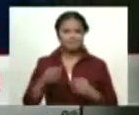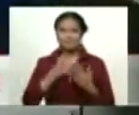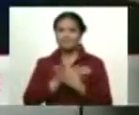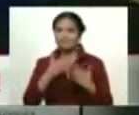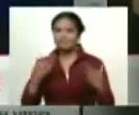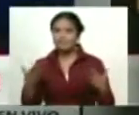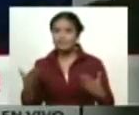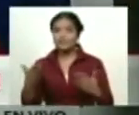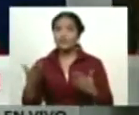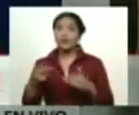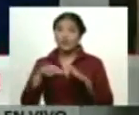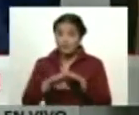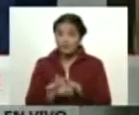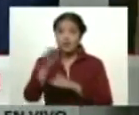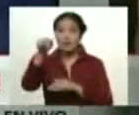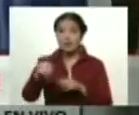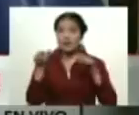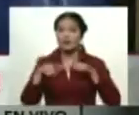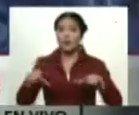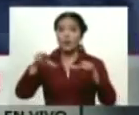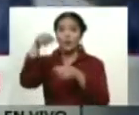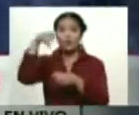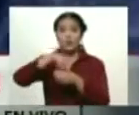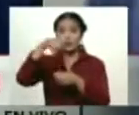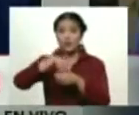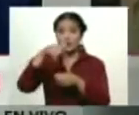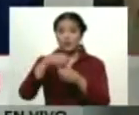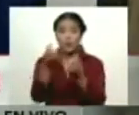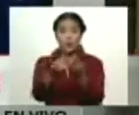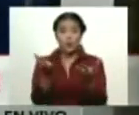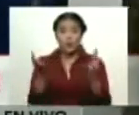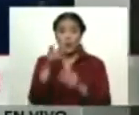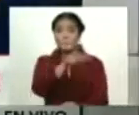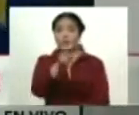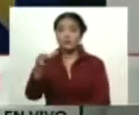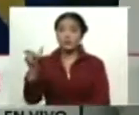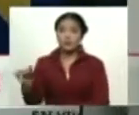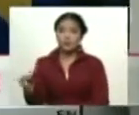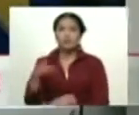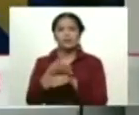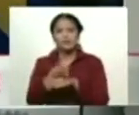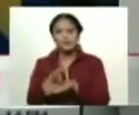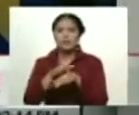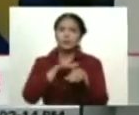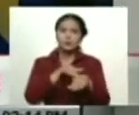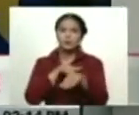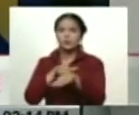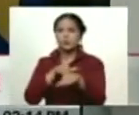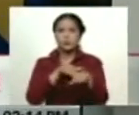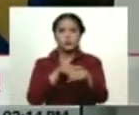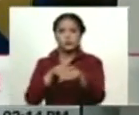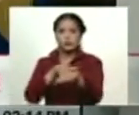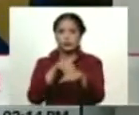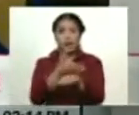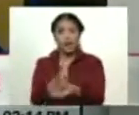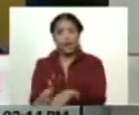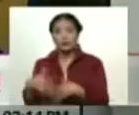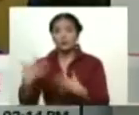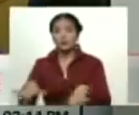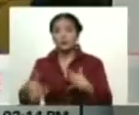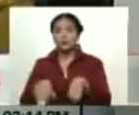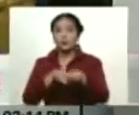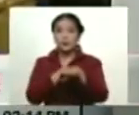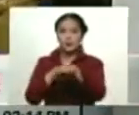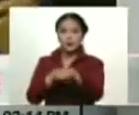a ingresar a este centro de votación, toda vez que el número de personas hizo bastante lento el avance de la caravana presidencial, que